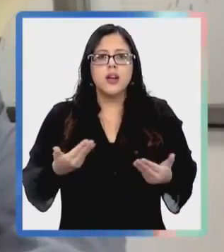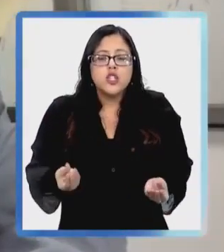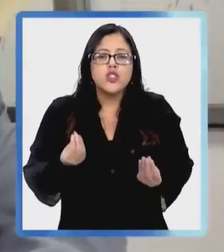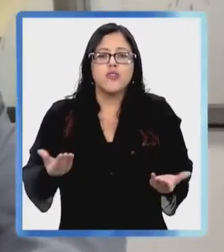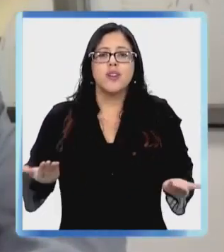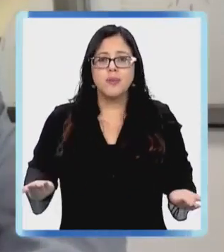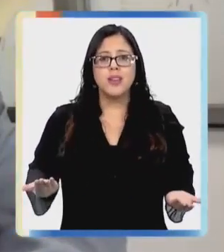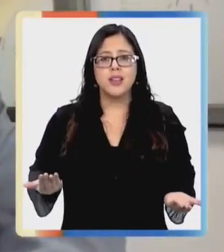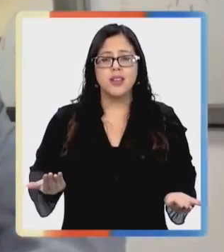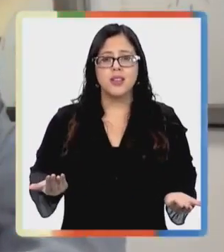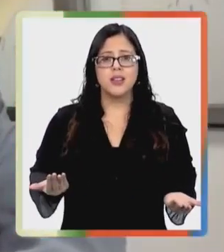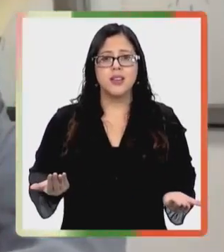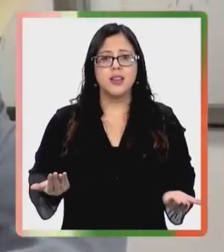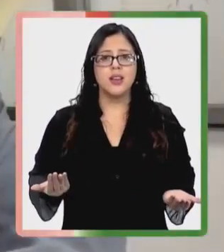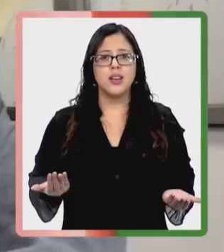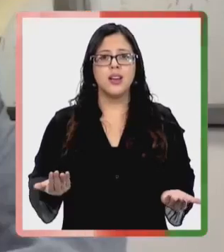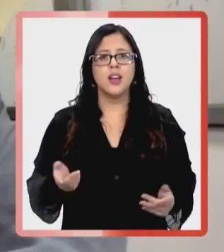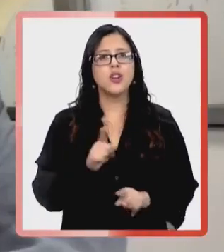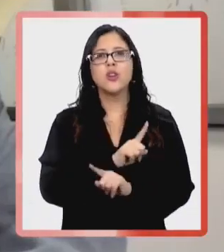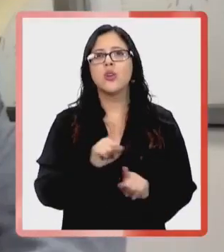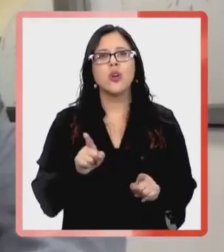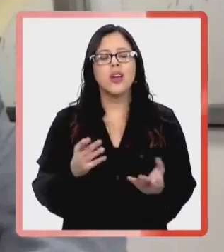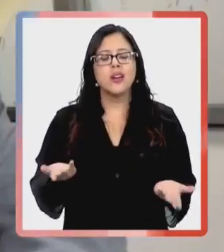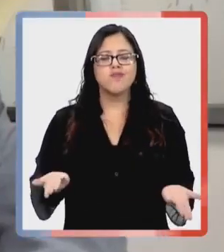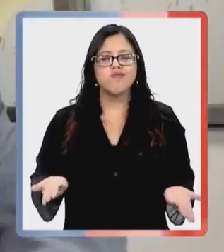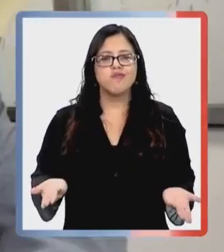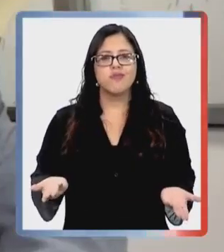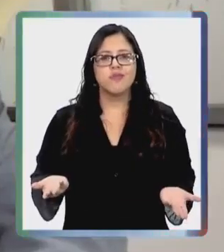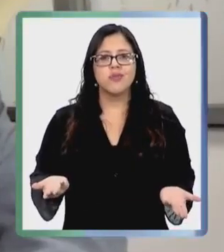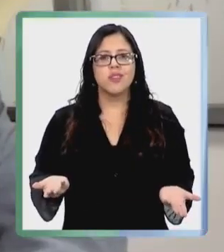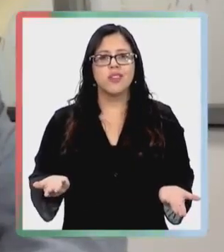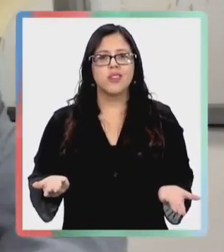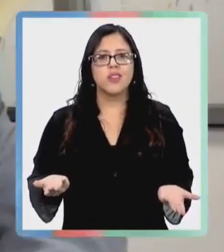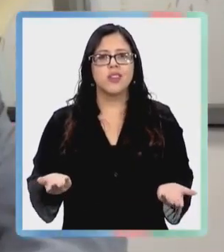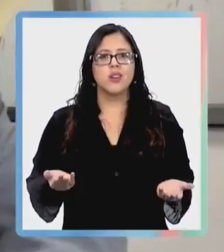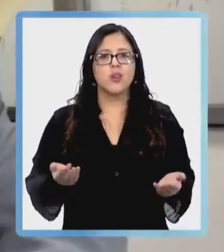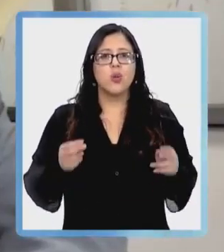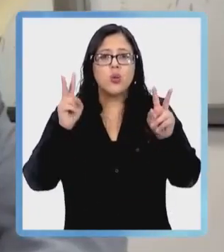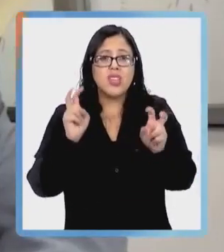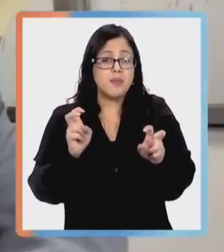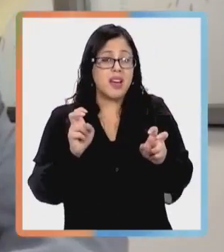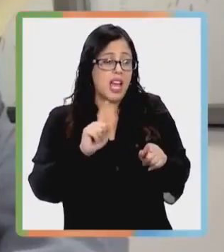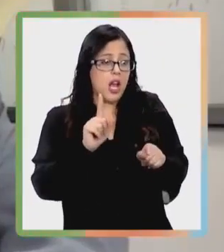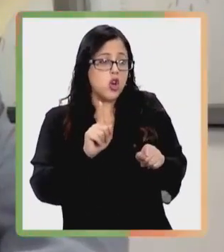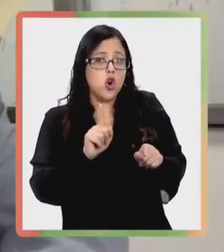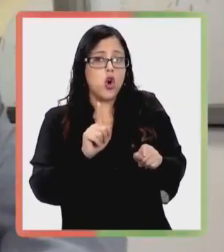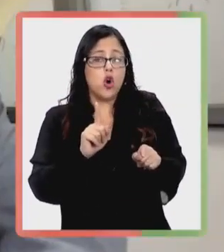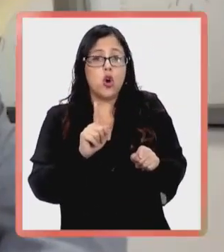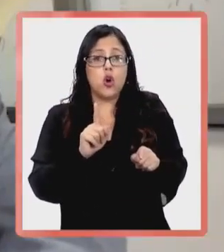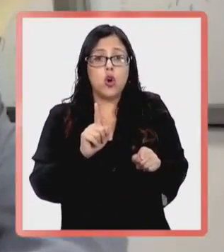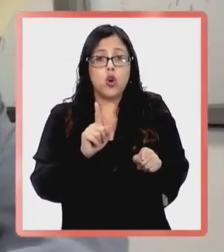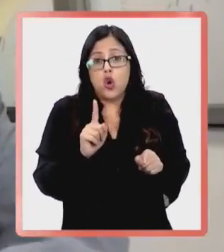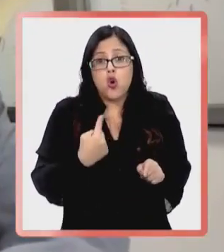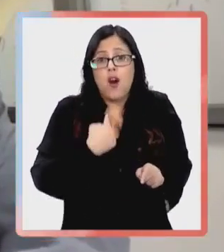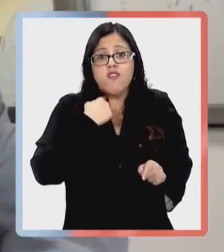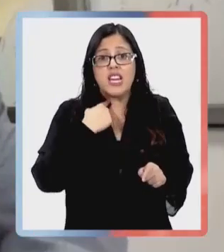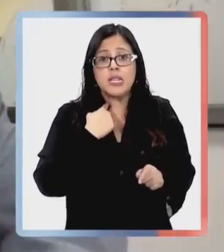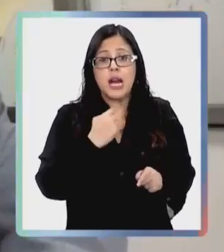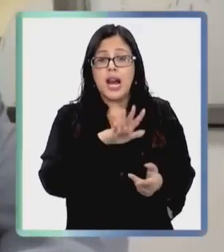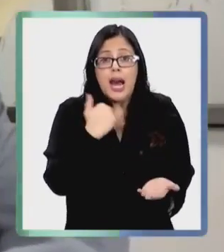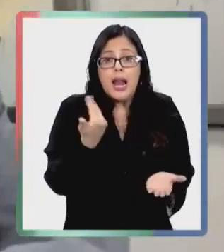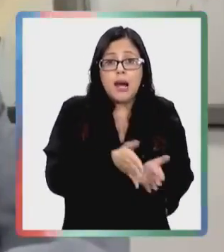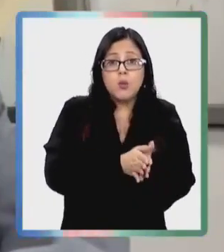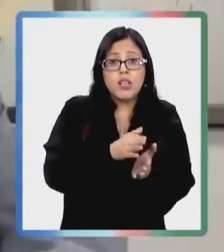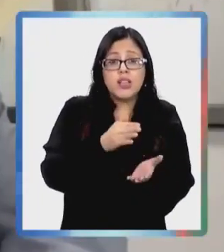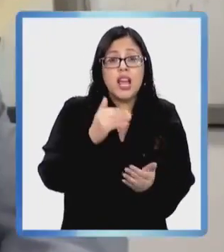no es una cosa que no nos deja de preocupar la muerte de un niño, nos afecta, nos duele, y yo